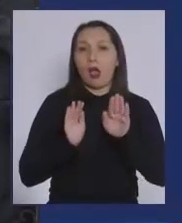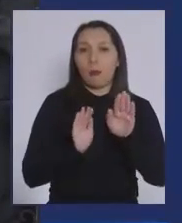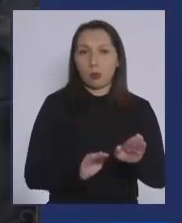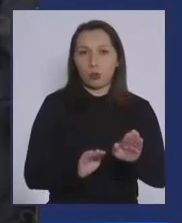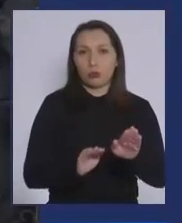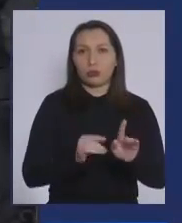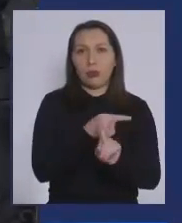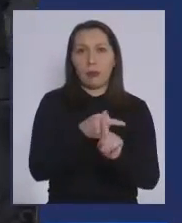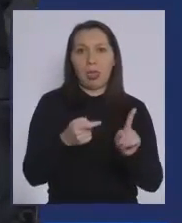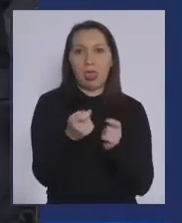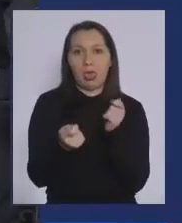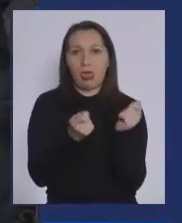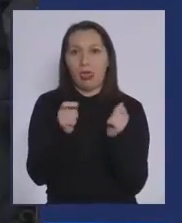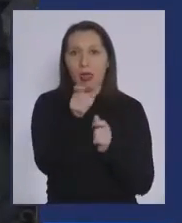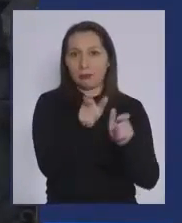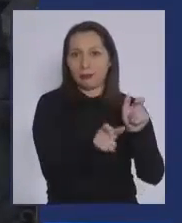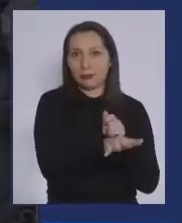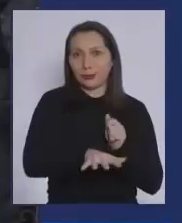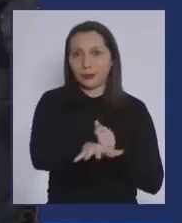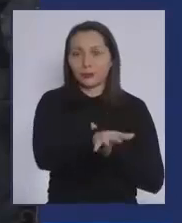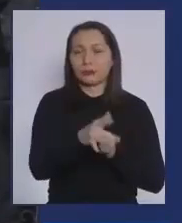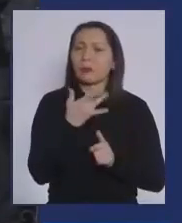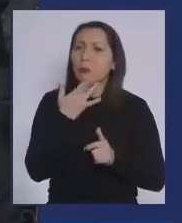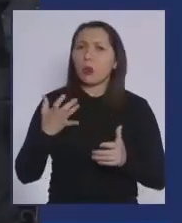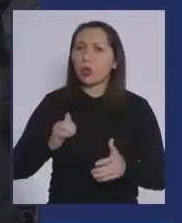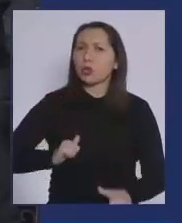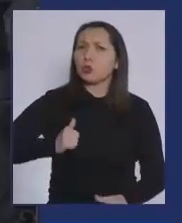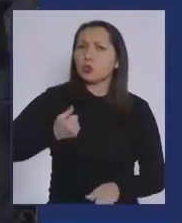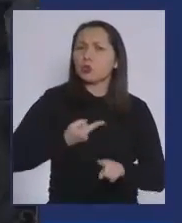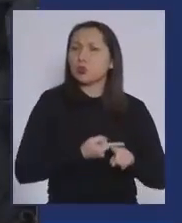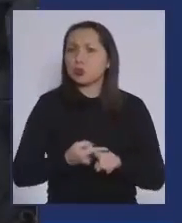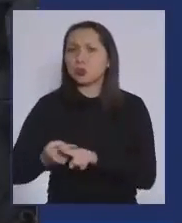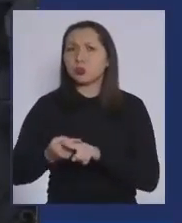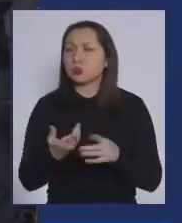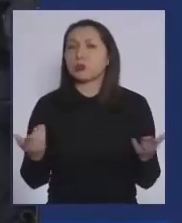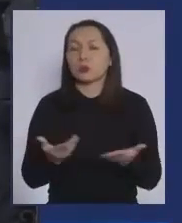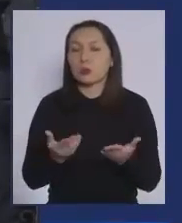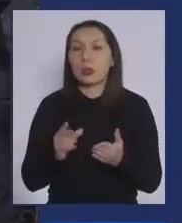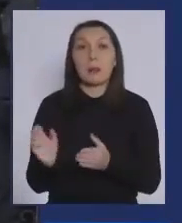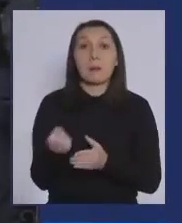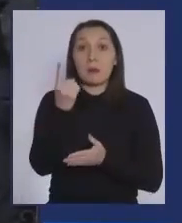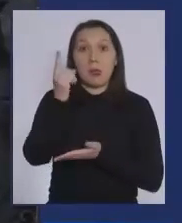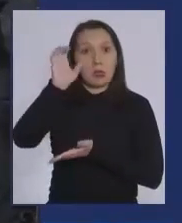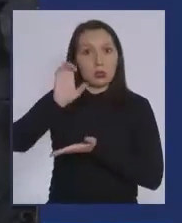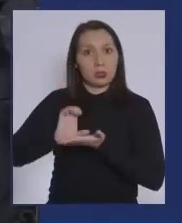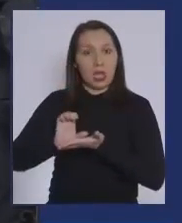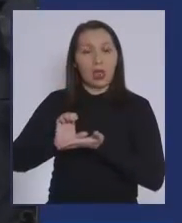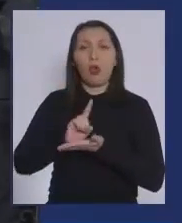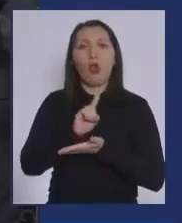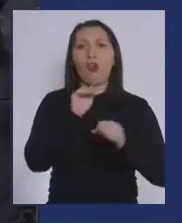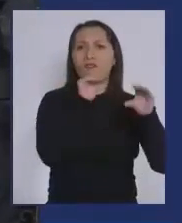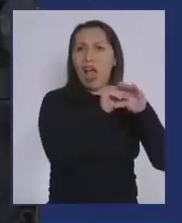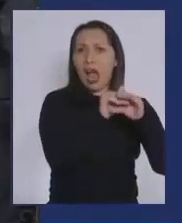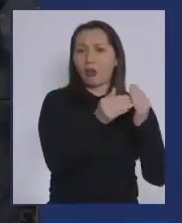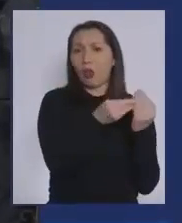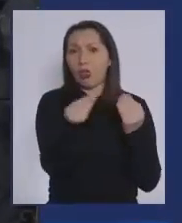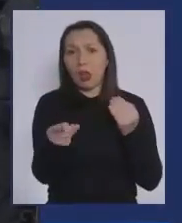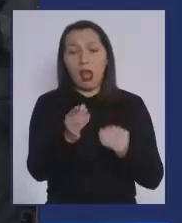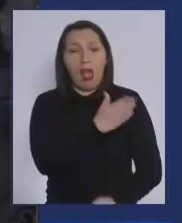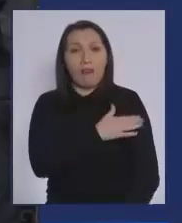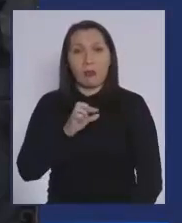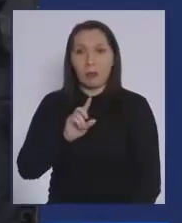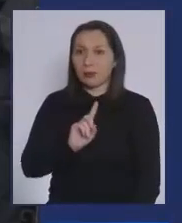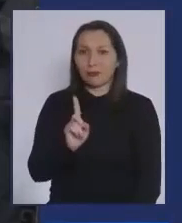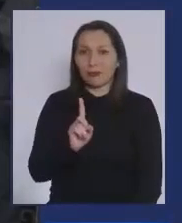a la clase media porque es solidario primero porque va a ser el estado no un banco no una app